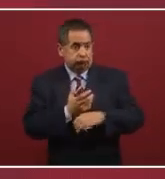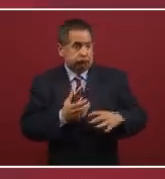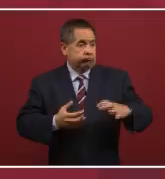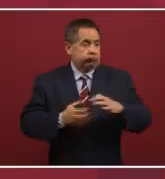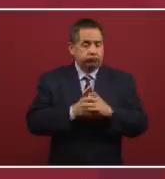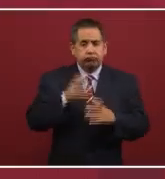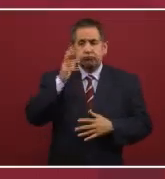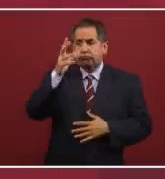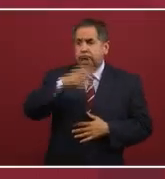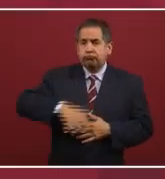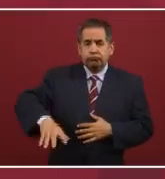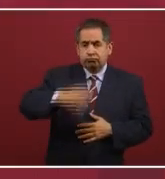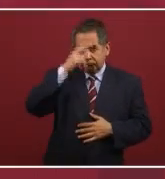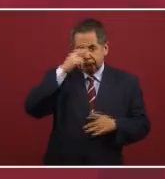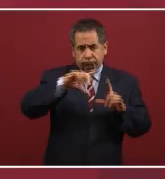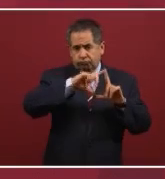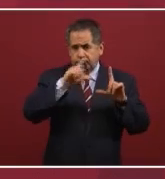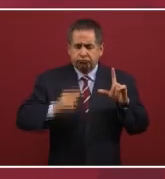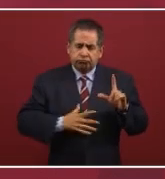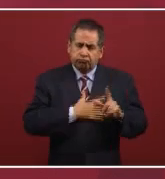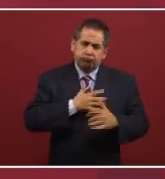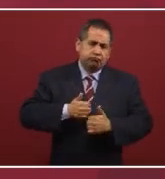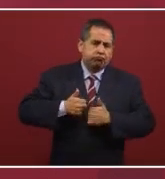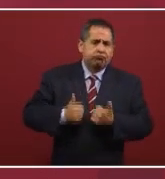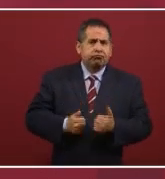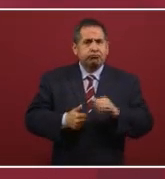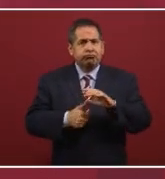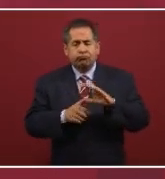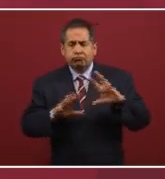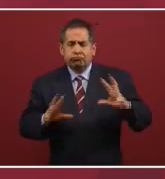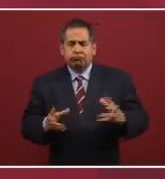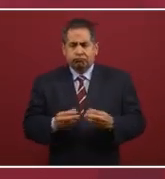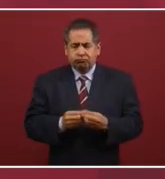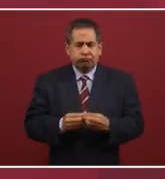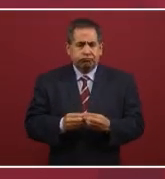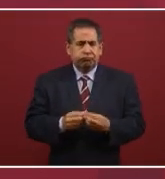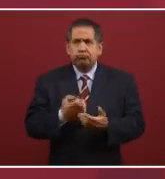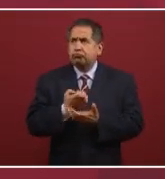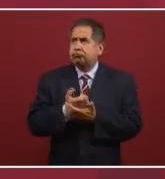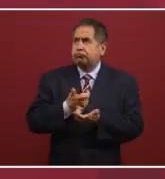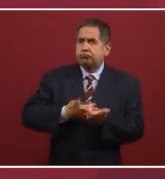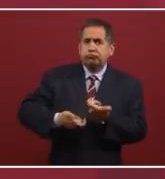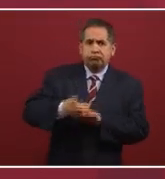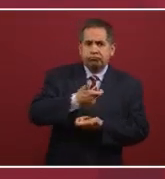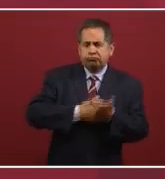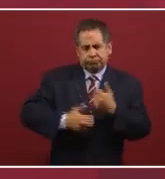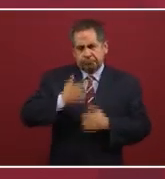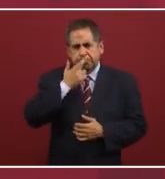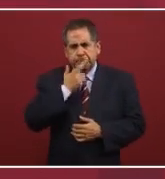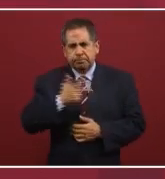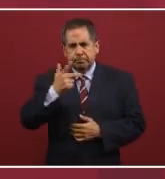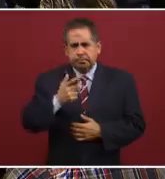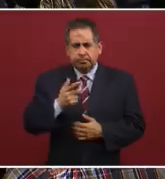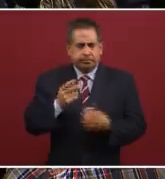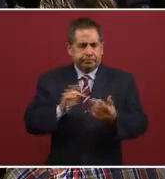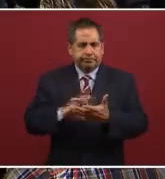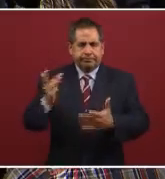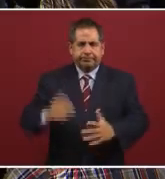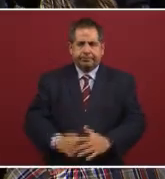para México y bienestar en las economías de nuestros socios comerciales. Muchas